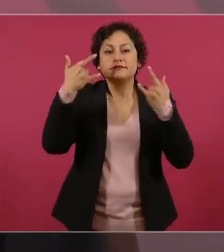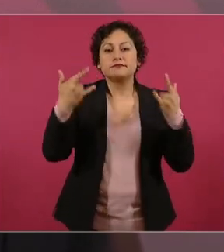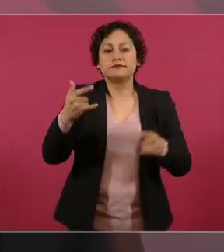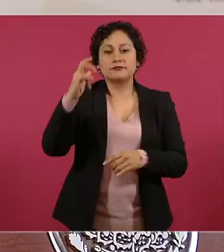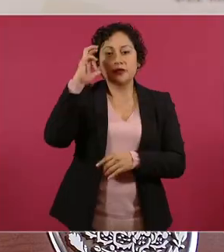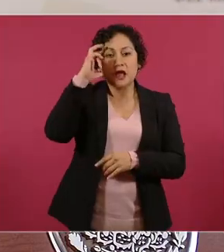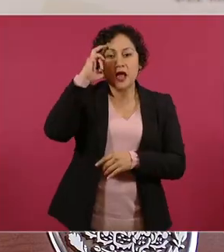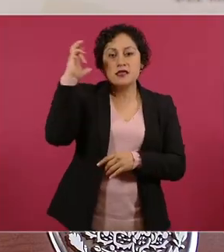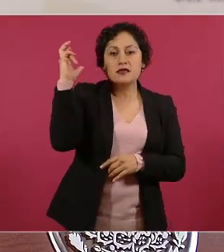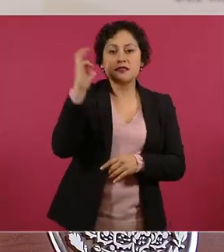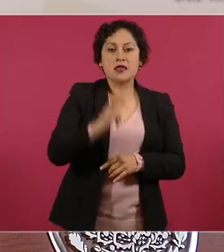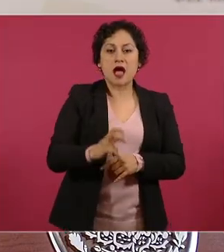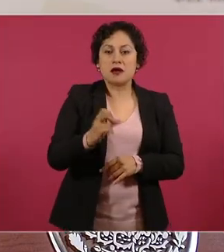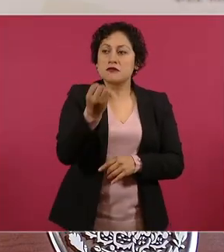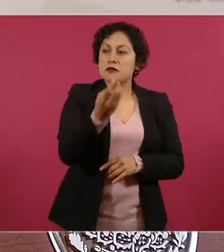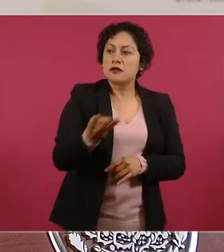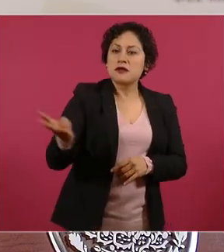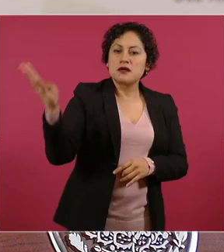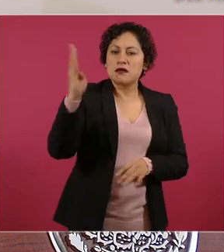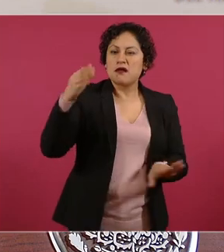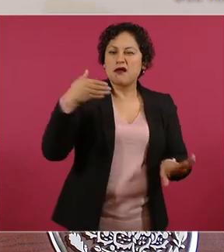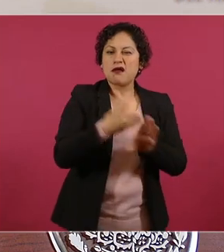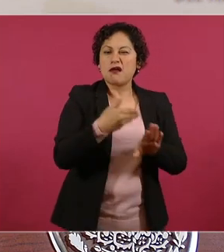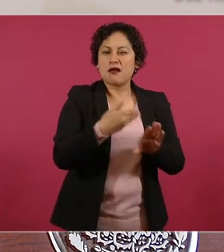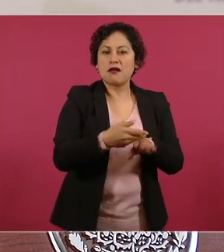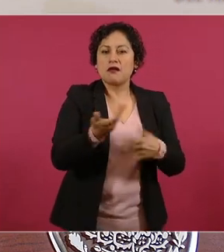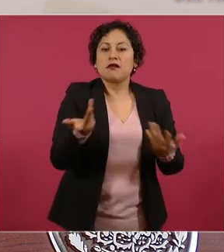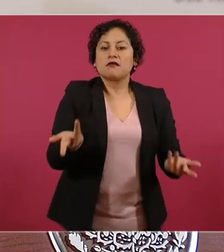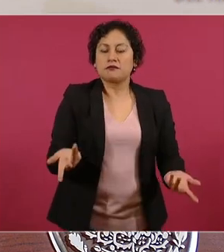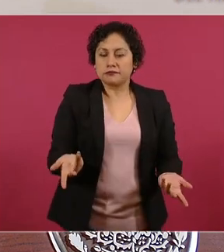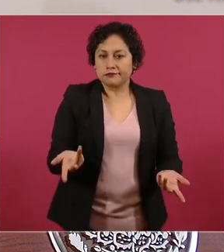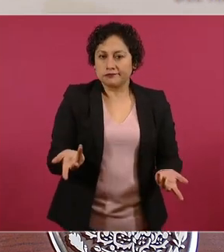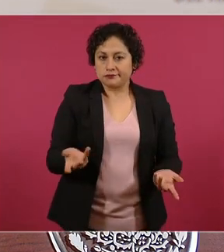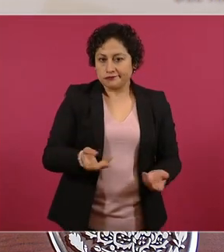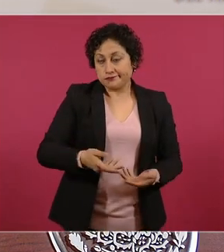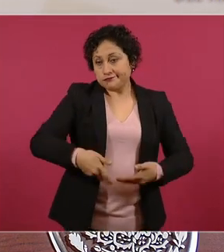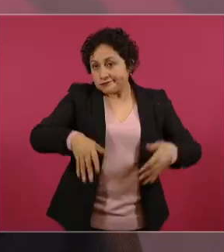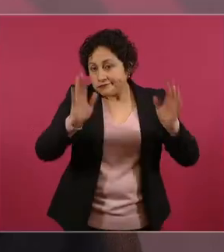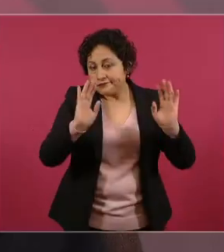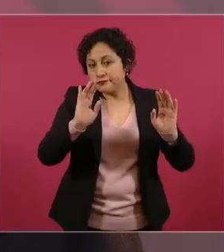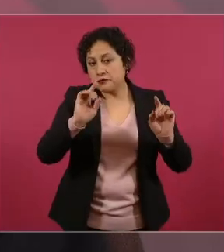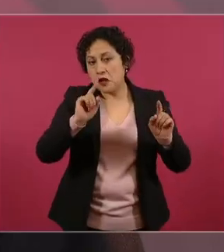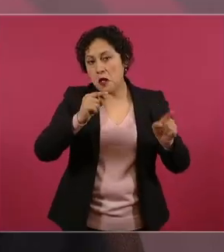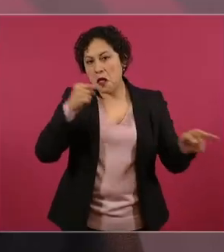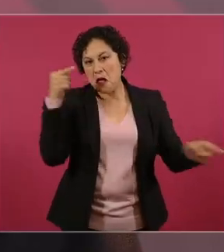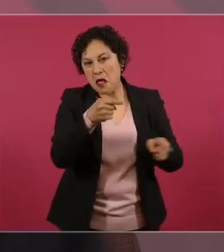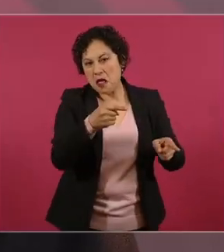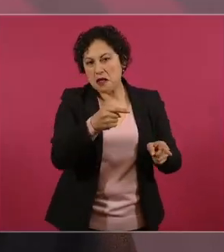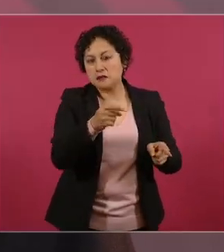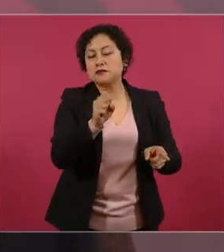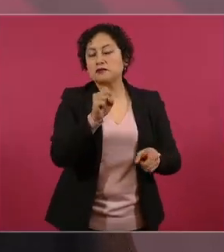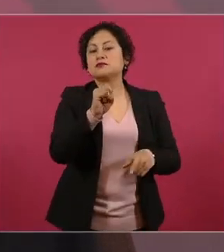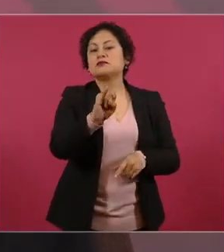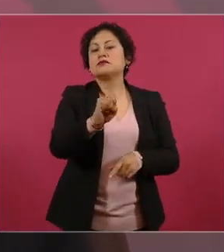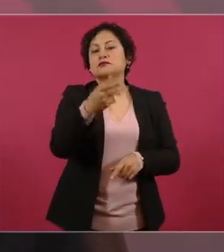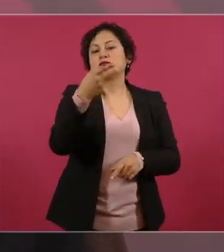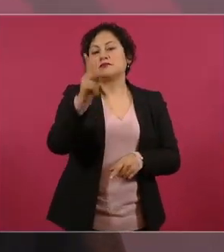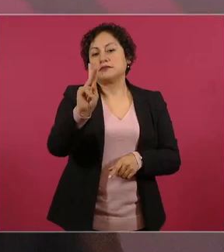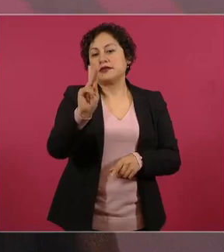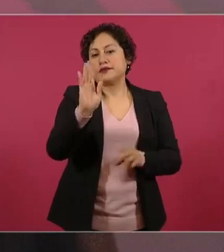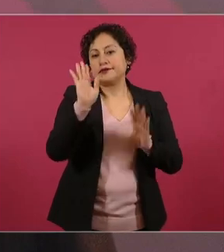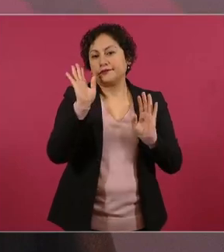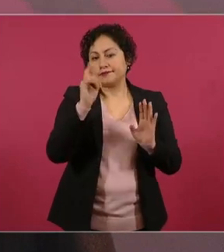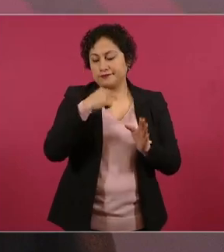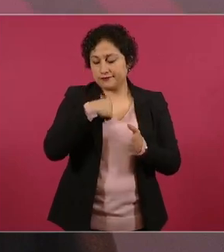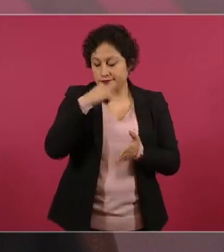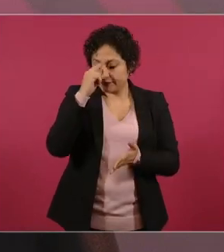Bueno, no solo lo insultaban, es el, yo creo que el más insultado de todos, y es el padre de